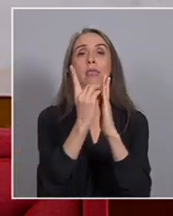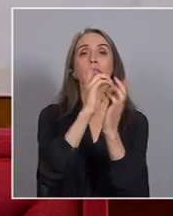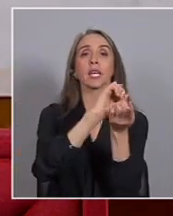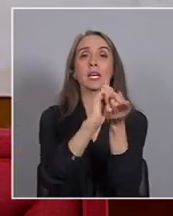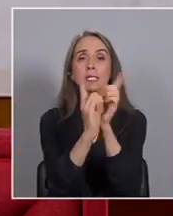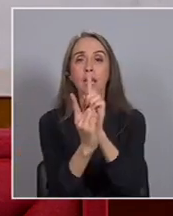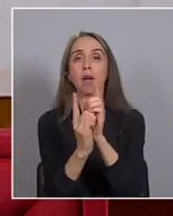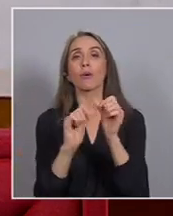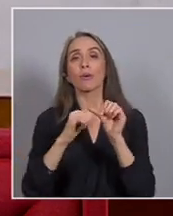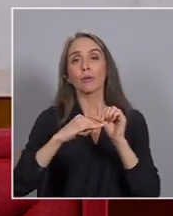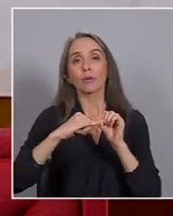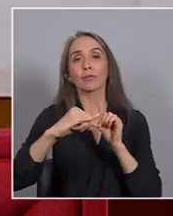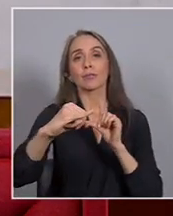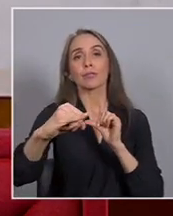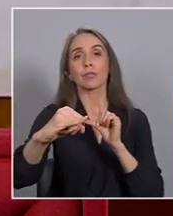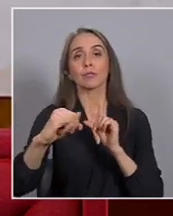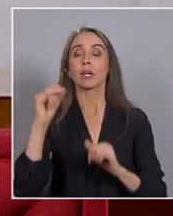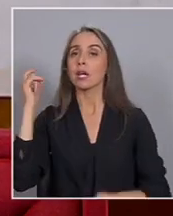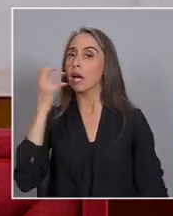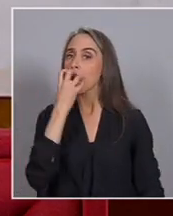sea más sostenible.